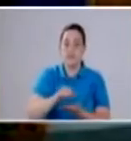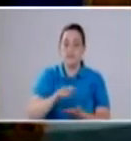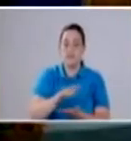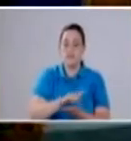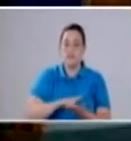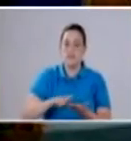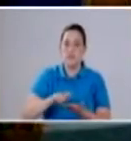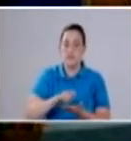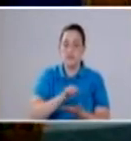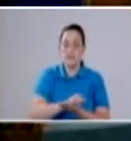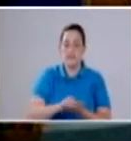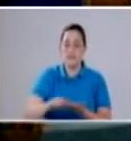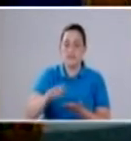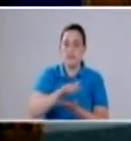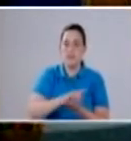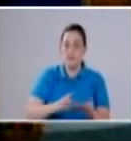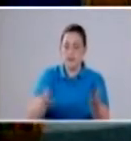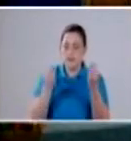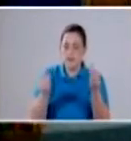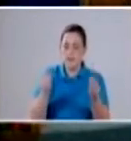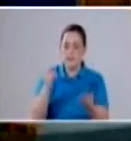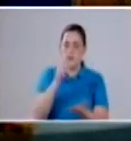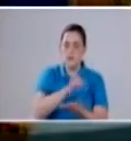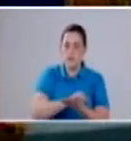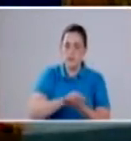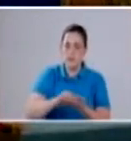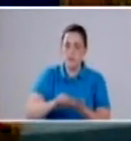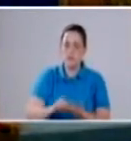lugar santísimo. Este es uno que está